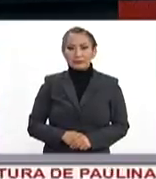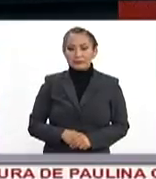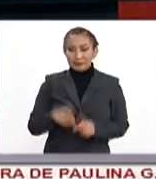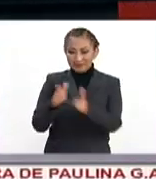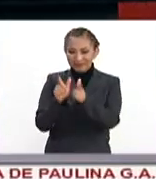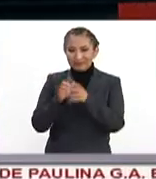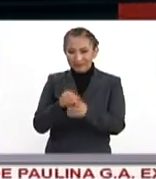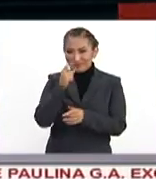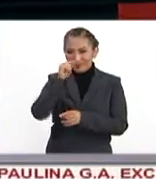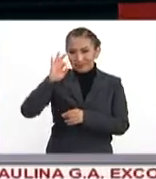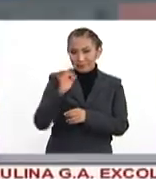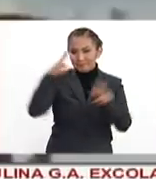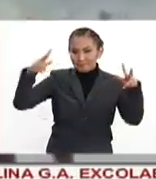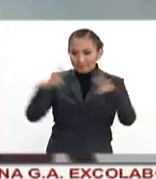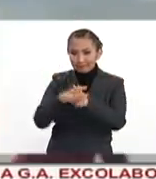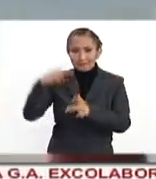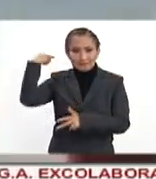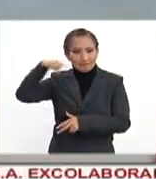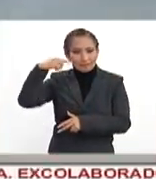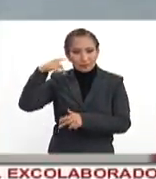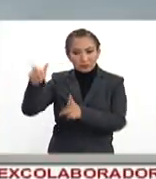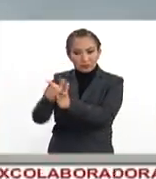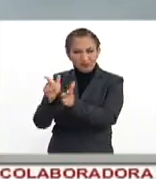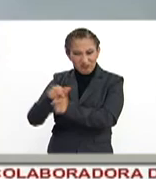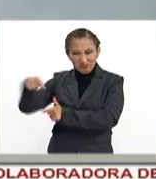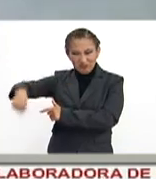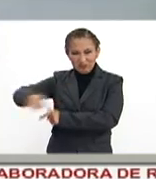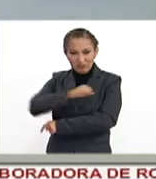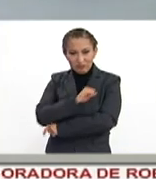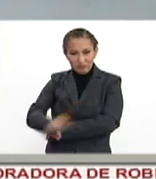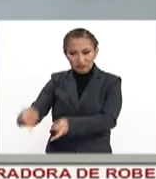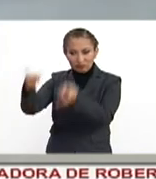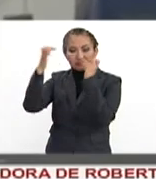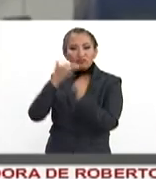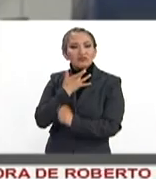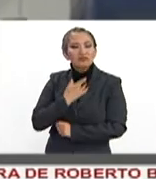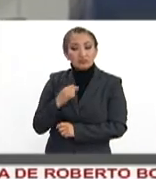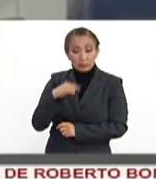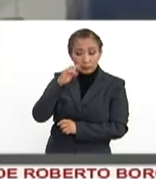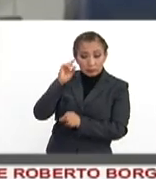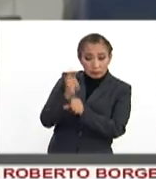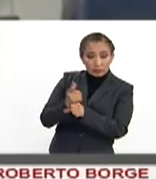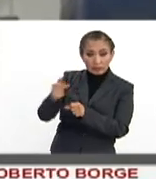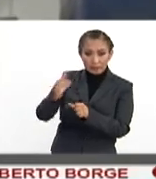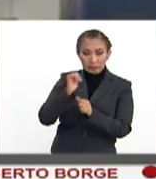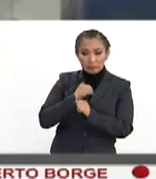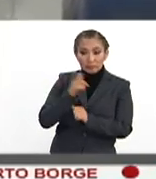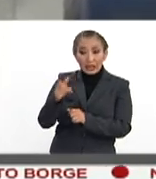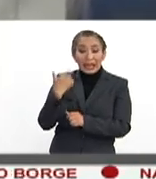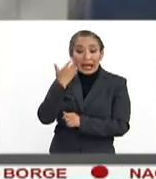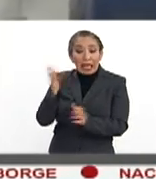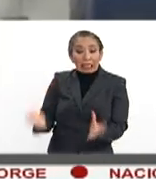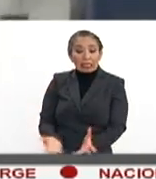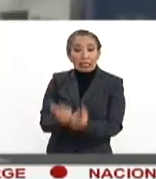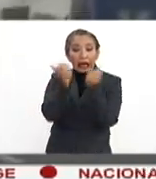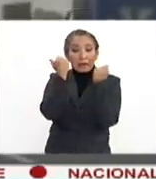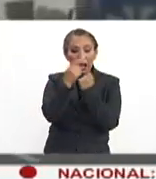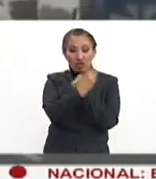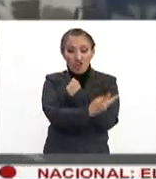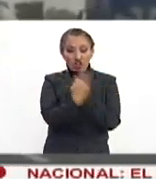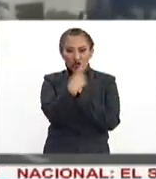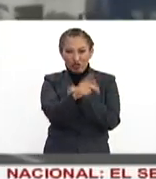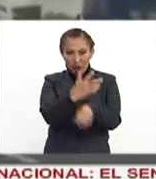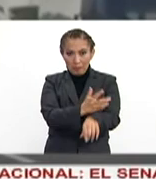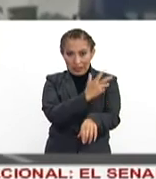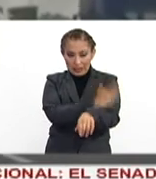Elementos de la Policía Federal se enfrentaron en Veracruz con ladrones de combustible. De acuerdo con las autoridades, los delincuentes intentaban rescatar a 2